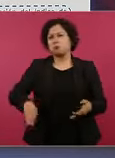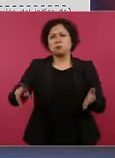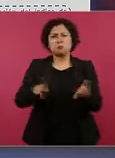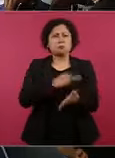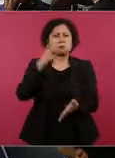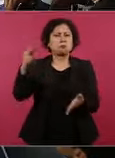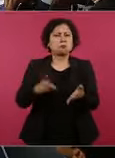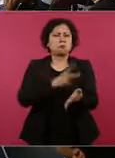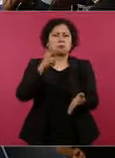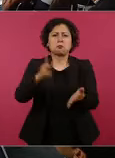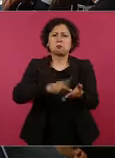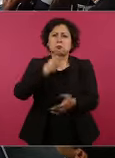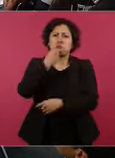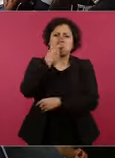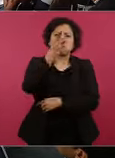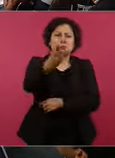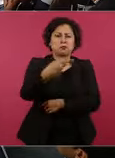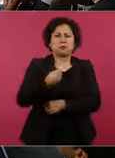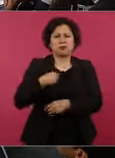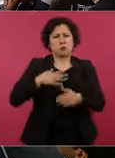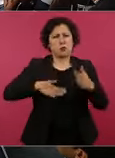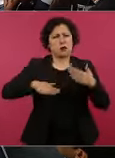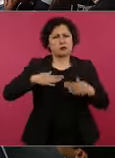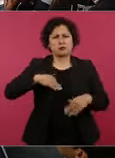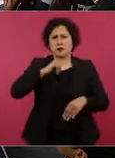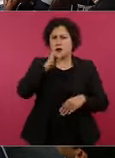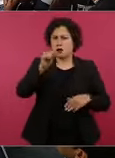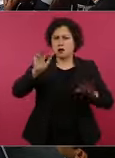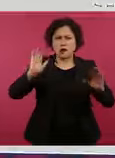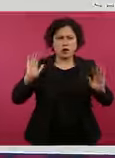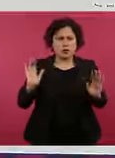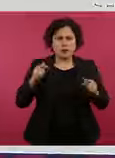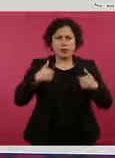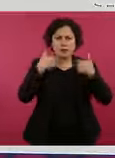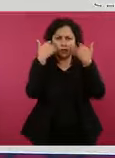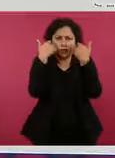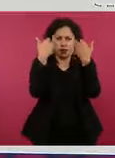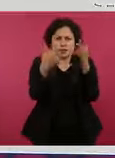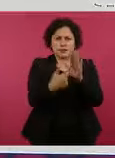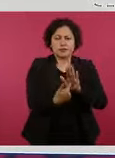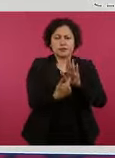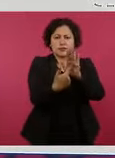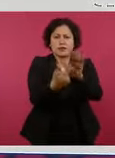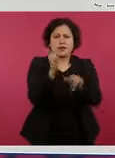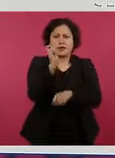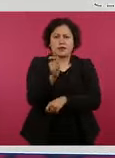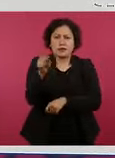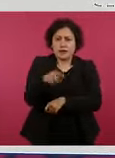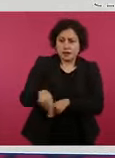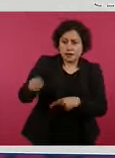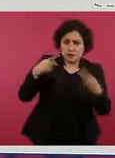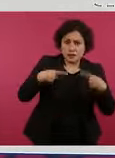que la única doctrina de los conservadores es la hipocresía,